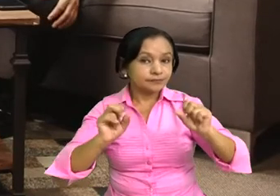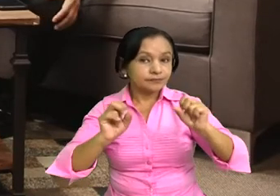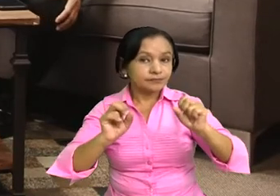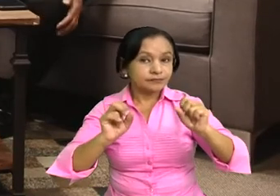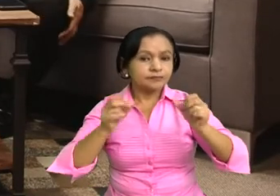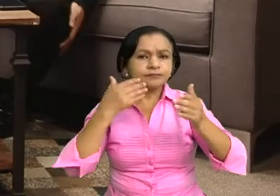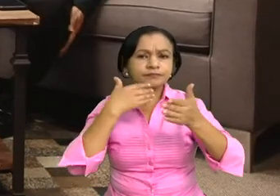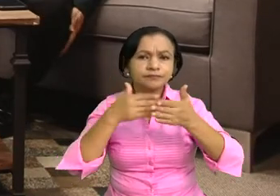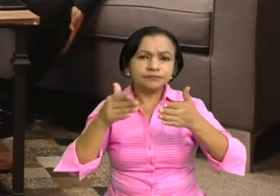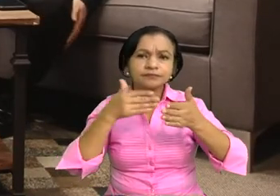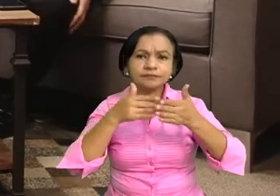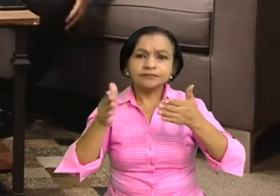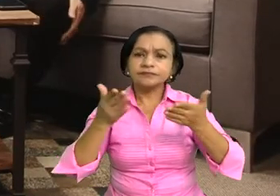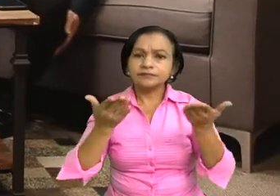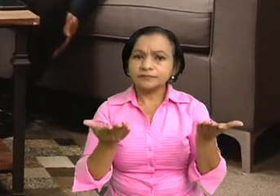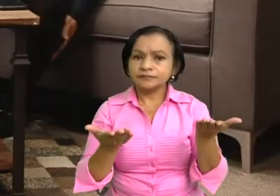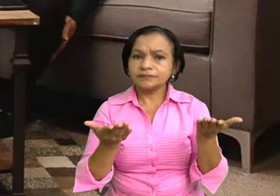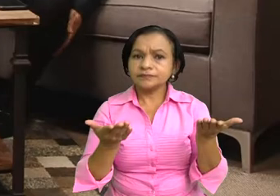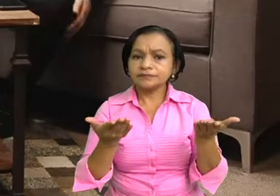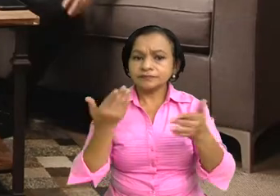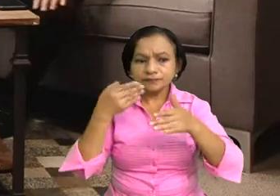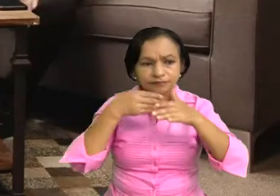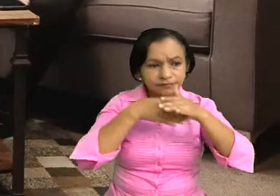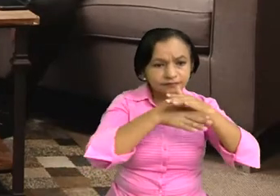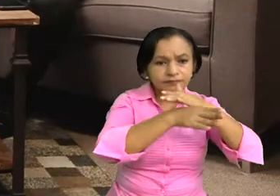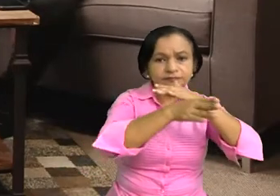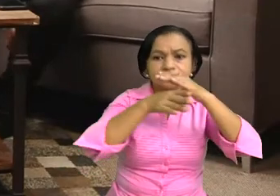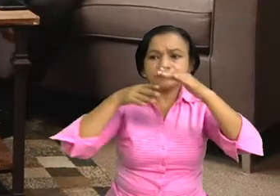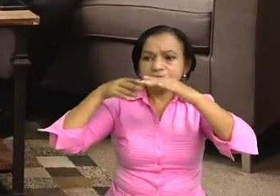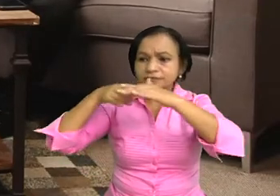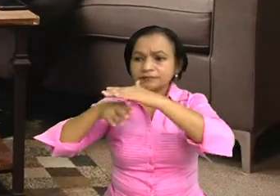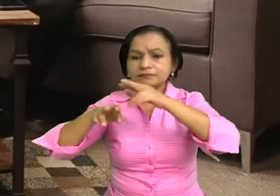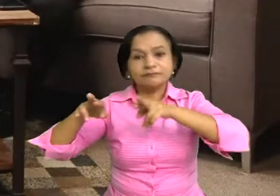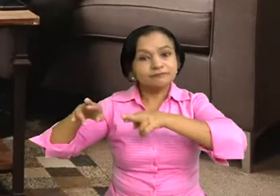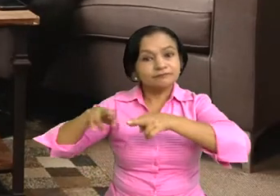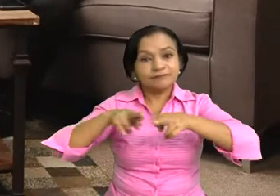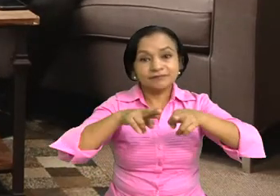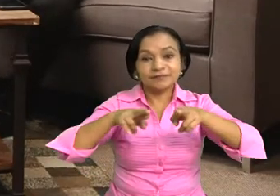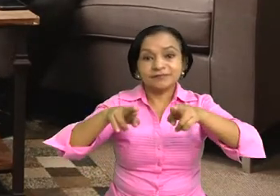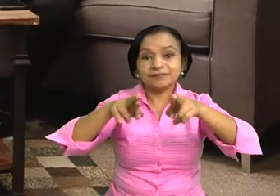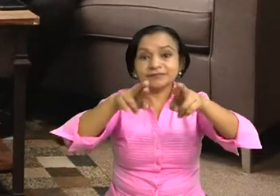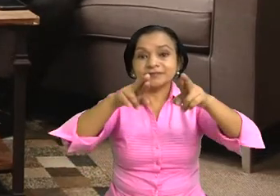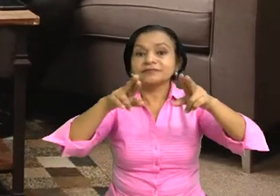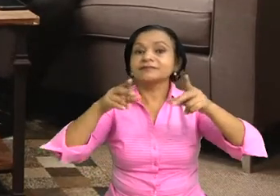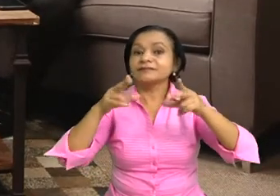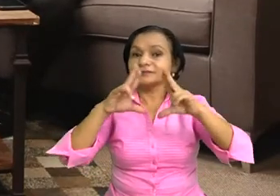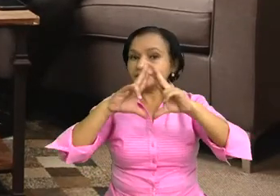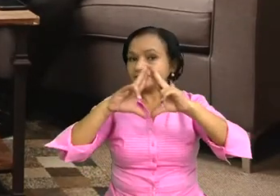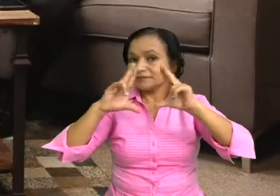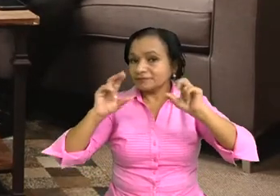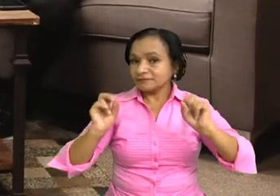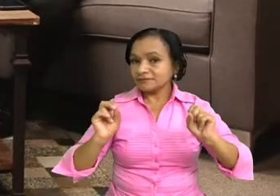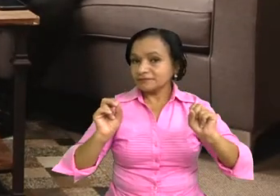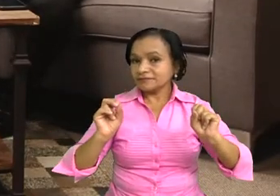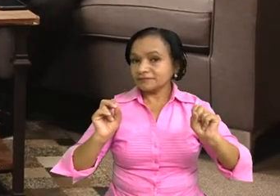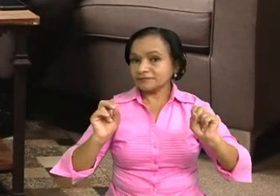facilidades de acceso a los grandes ríos del país y a los